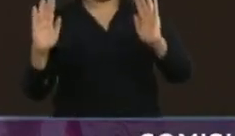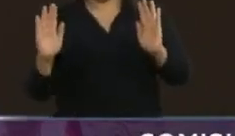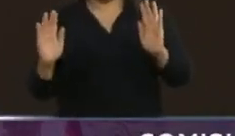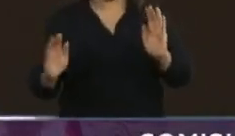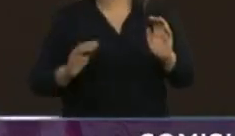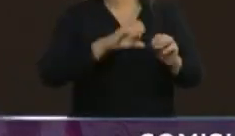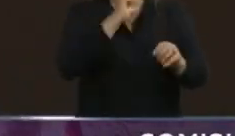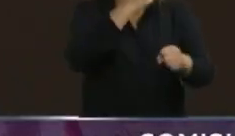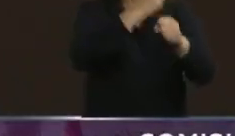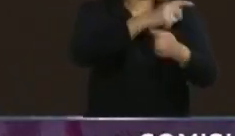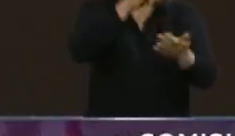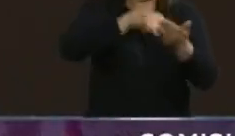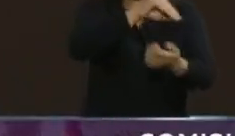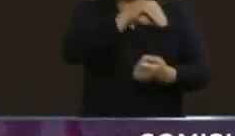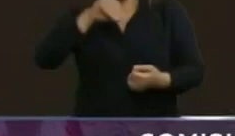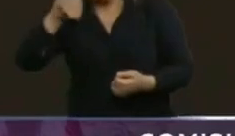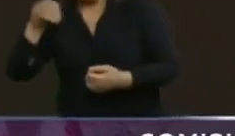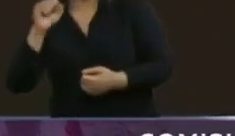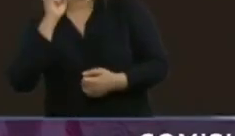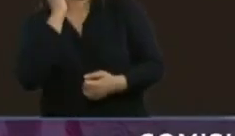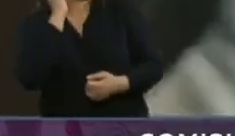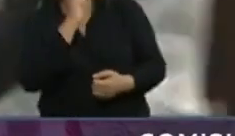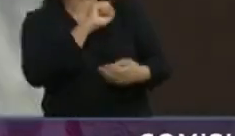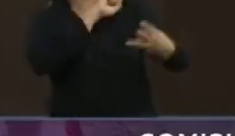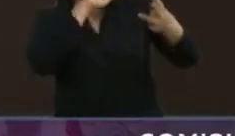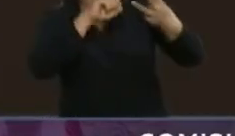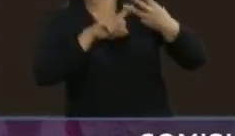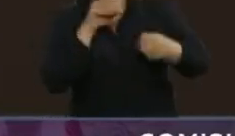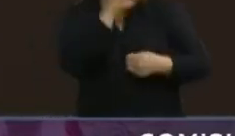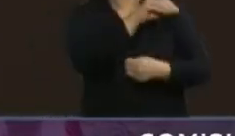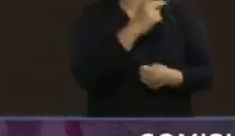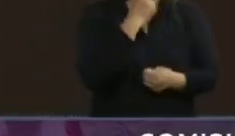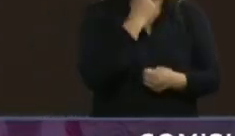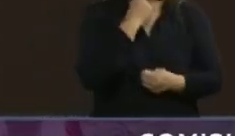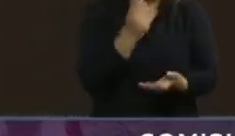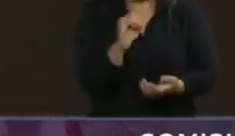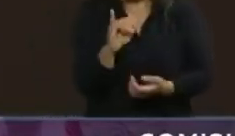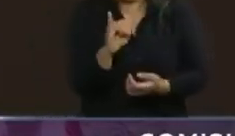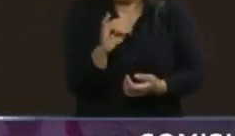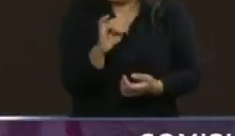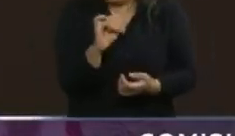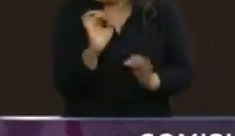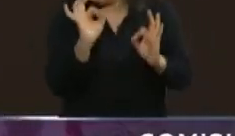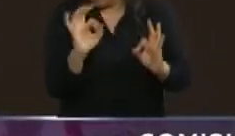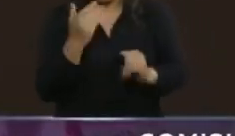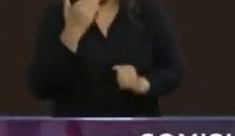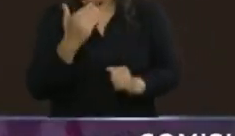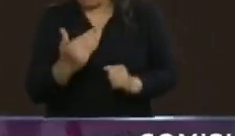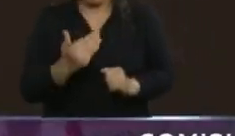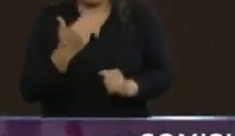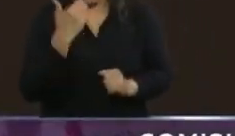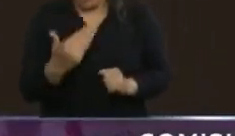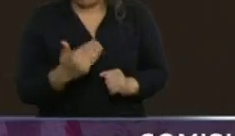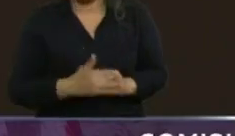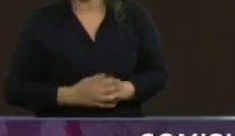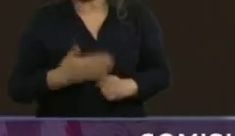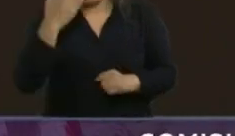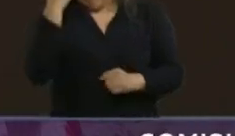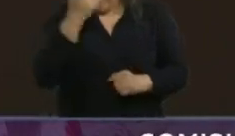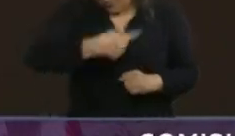al Senado y en tercer lugar a los diputados. Son correctos, son correctos. Y como no somos